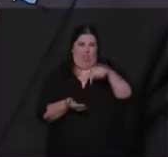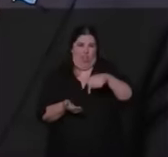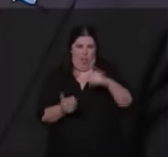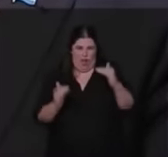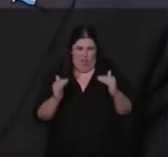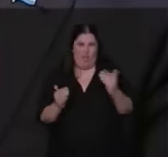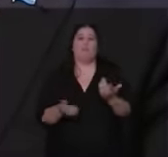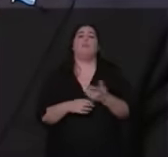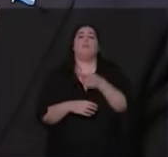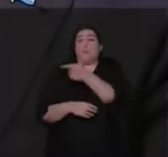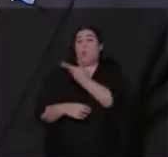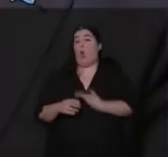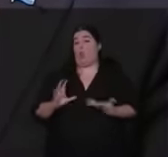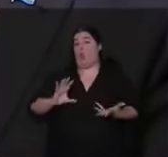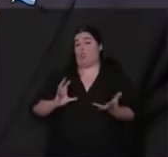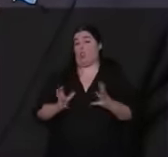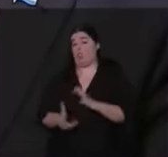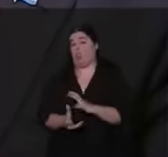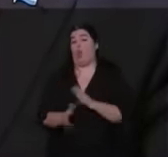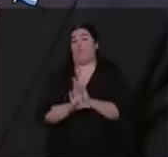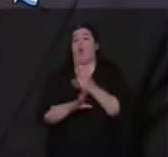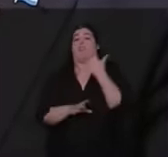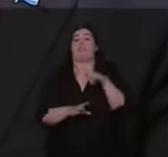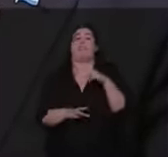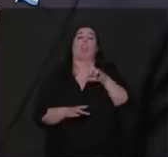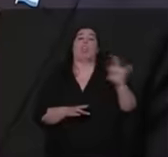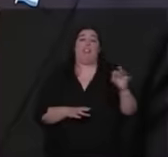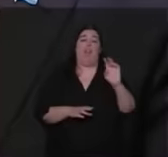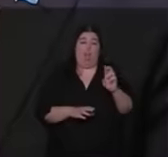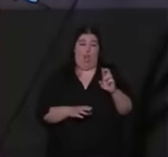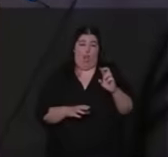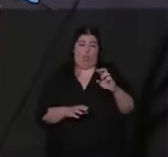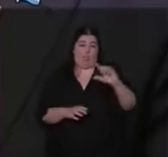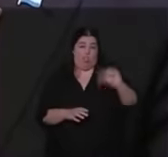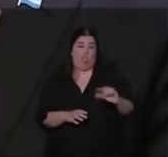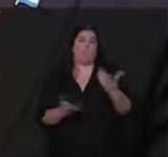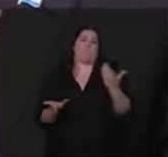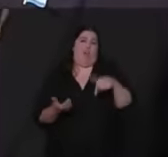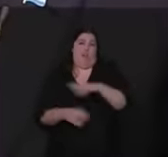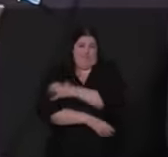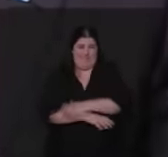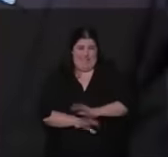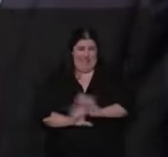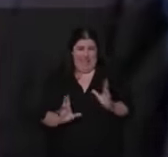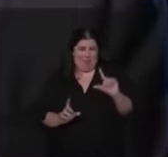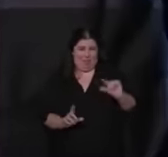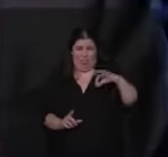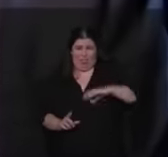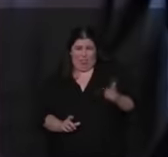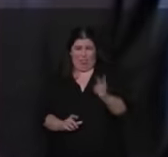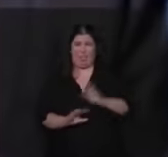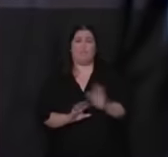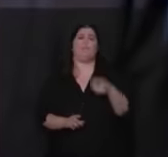qué? Como tu gobierno los destrozó y los llevó a $330, por eso estamos tan miserables. Es lógico que defienda a las